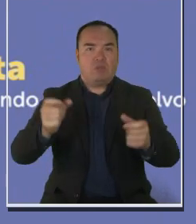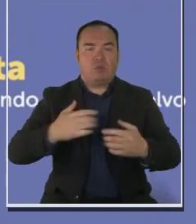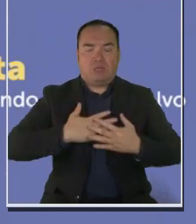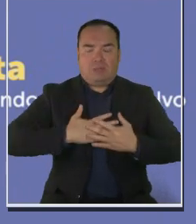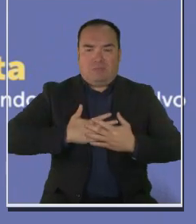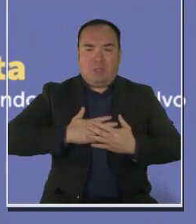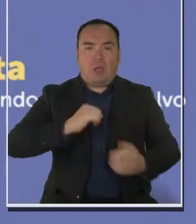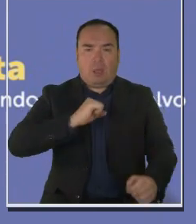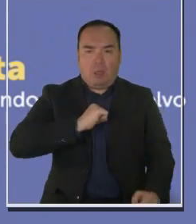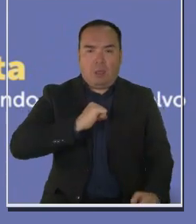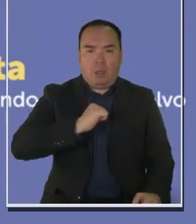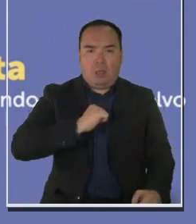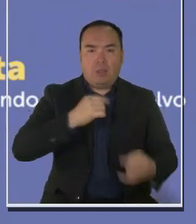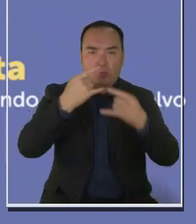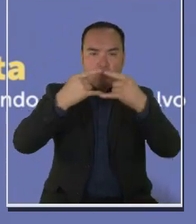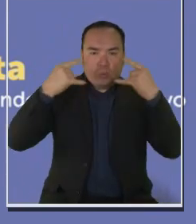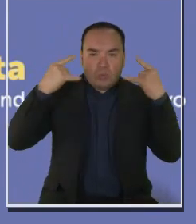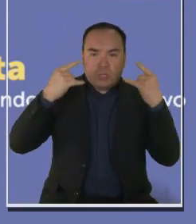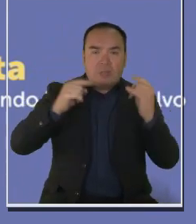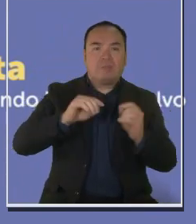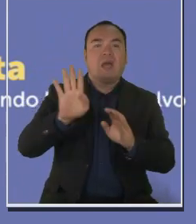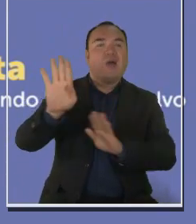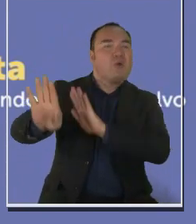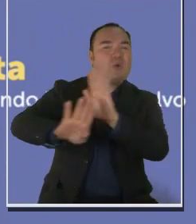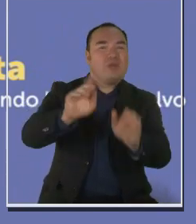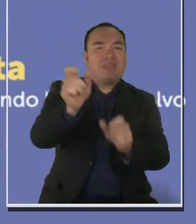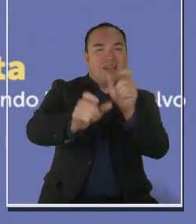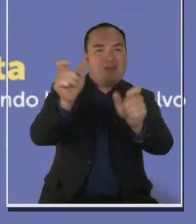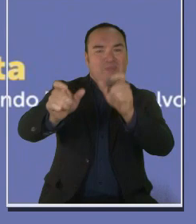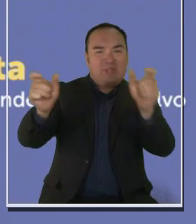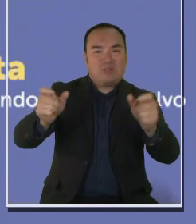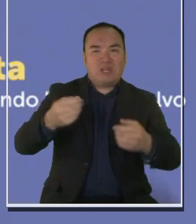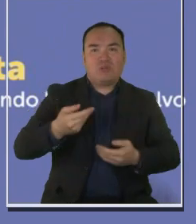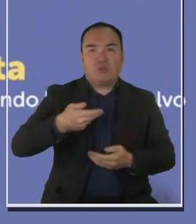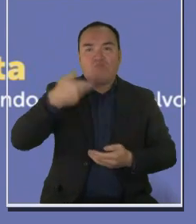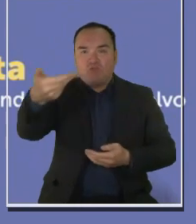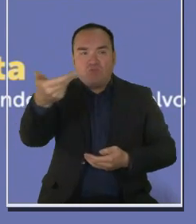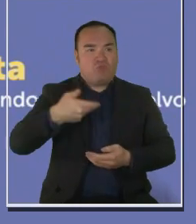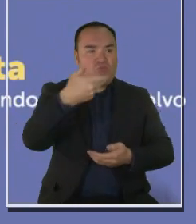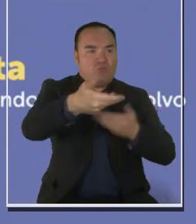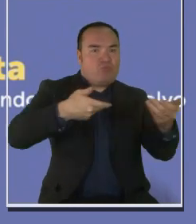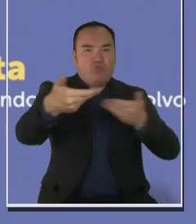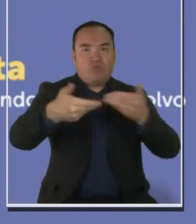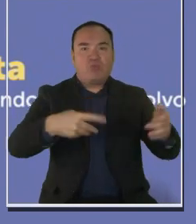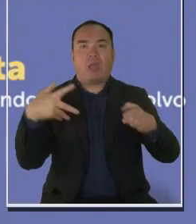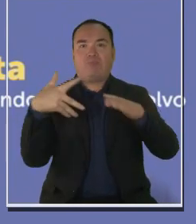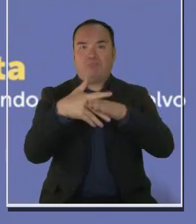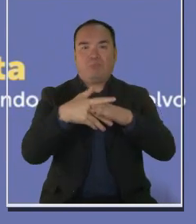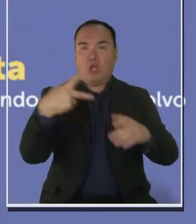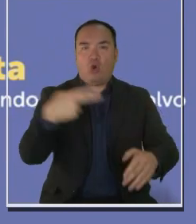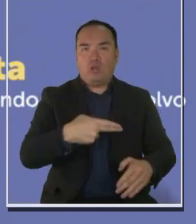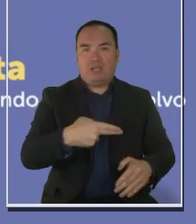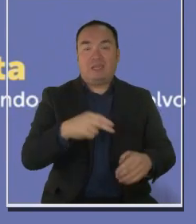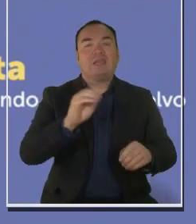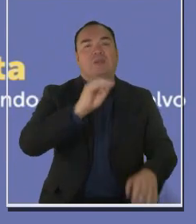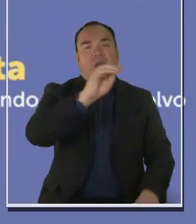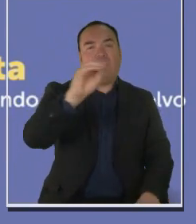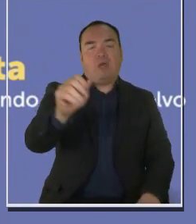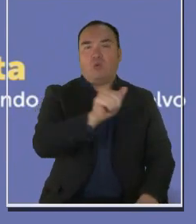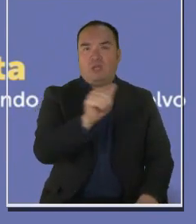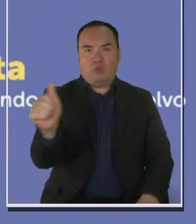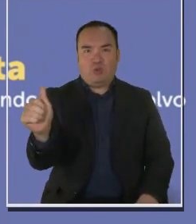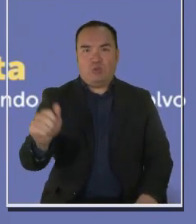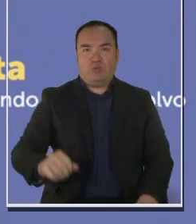si los ocupan, van a proteger al resto y van a cortar la cadena de transmisión. Y ese es el llamado que le hacemos a todos. Si